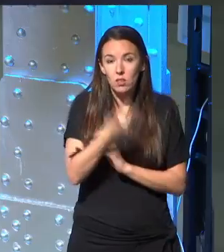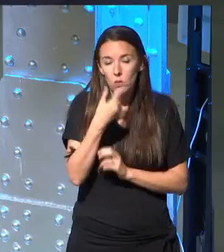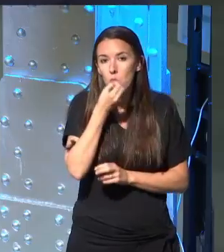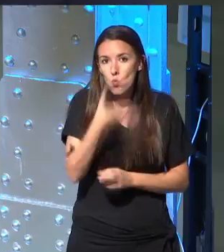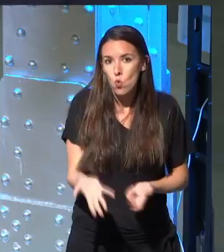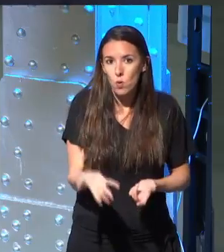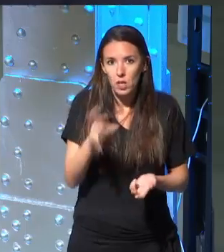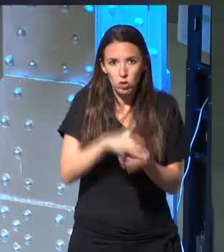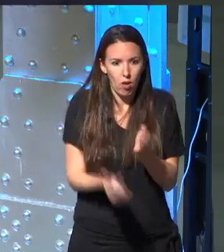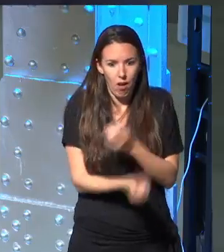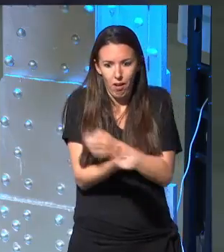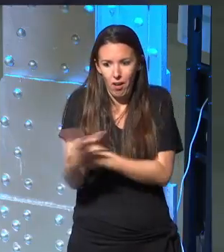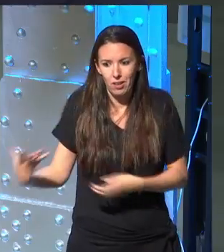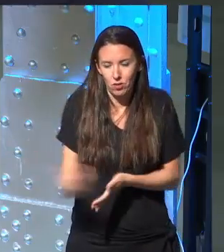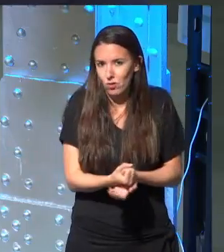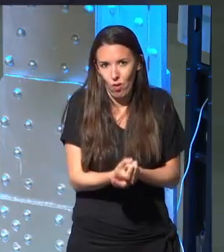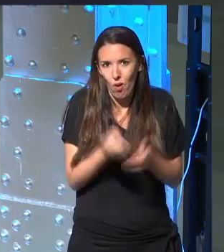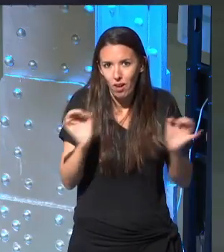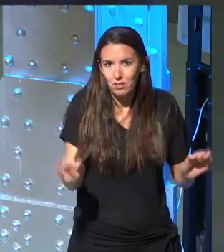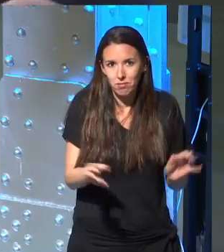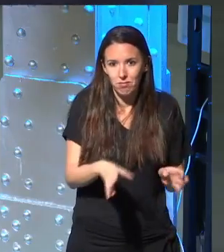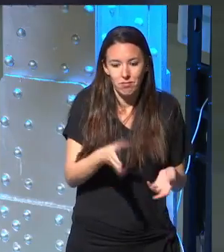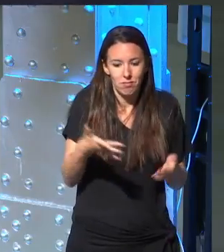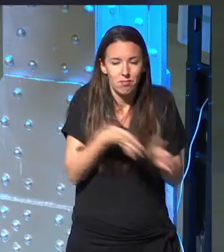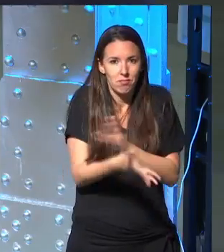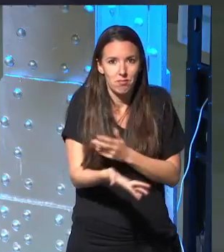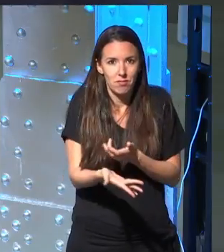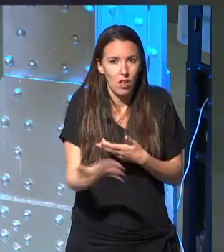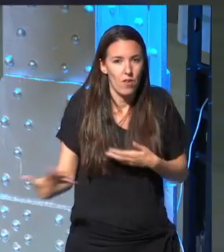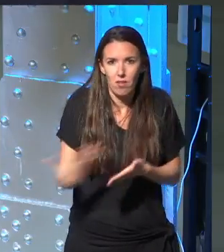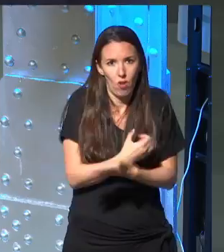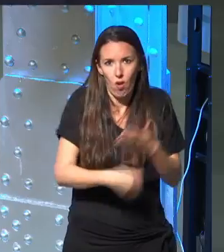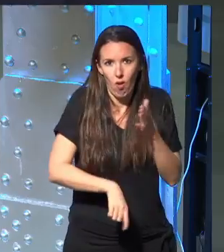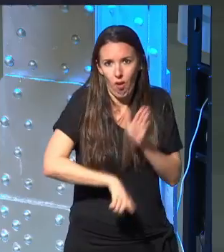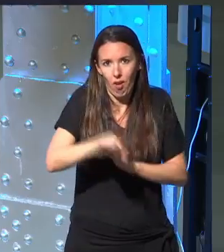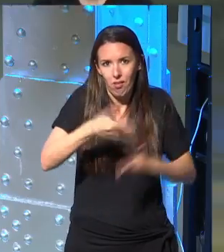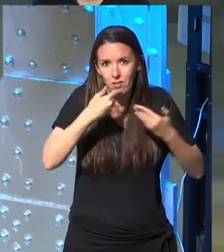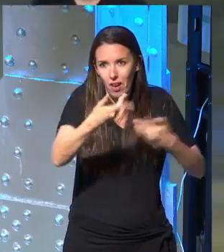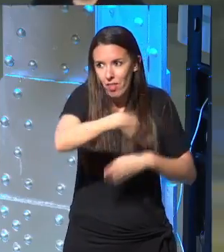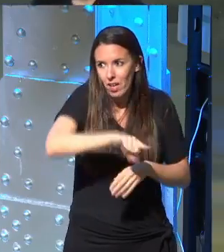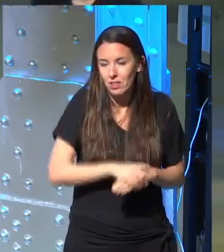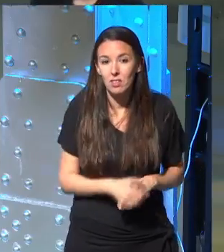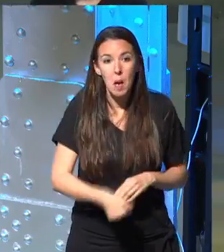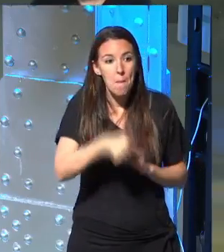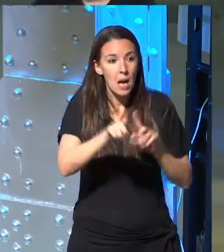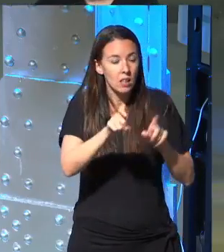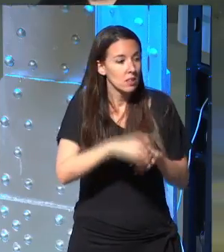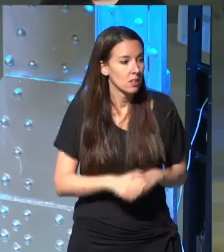parece muy bien que se haya generado todo esto alrededor. Claro. Ha contribuido a que todo creciera. Hay